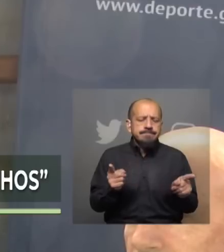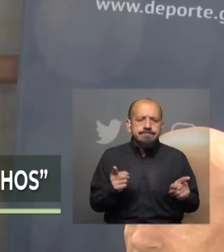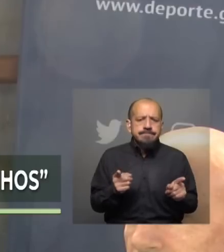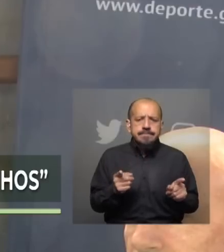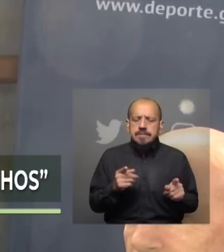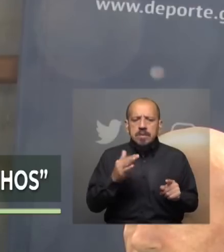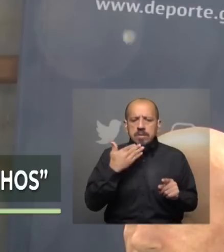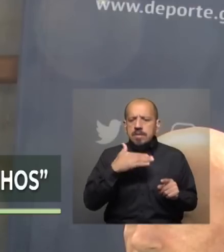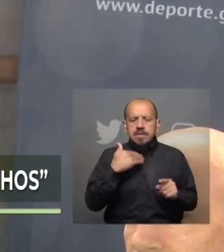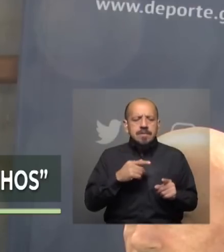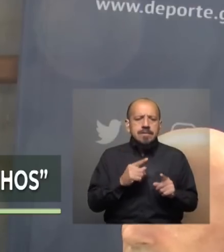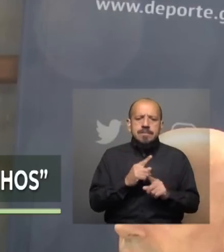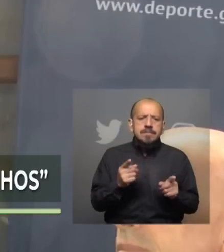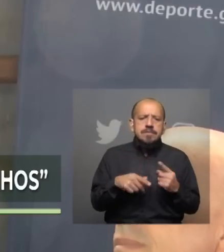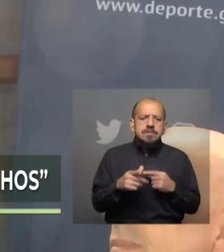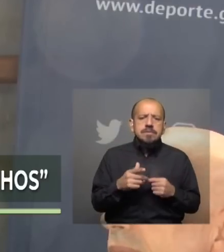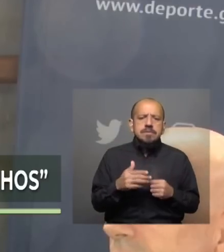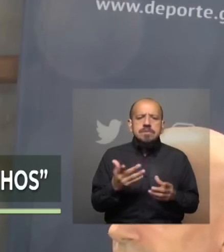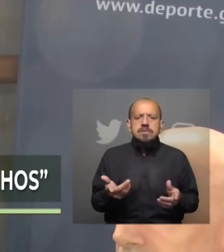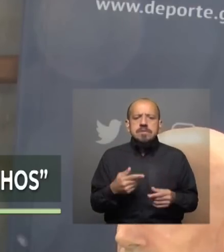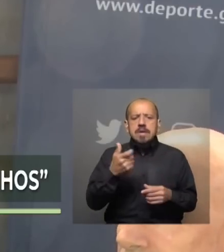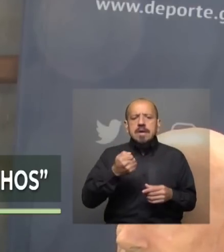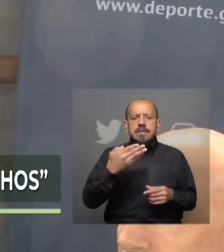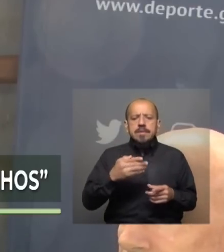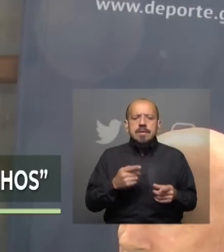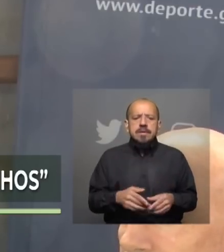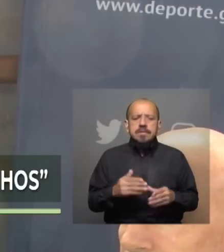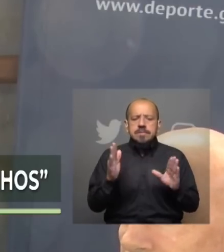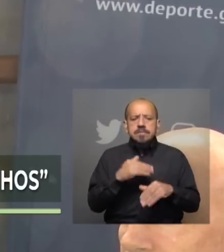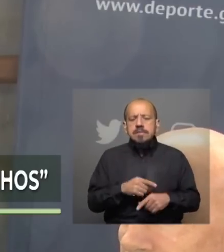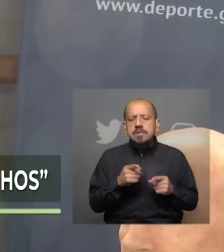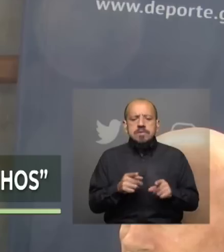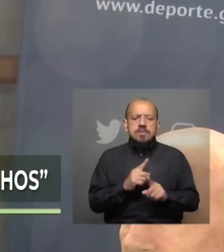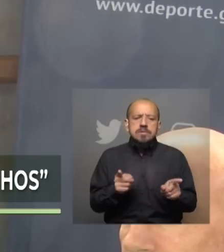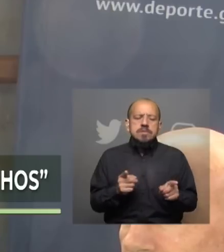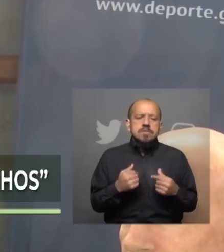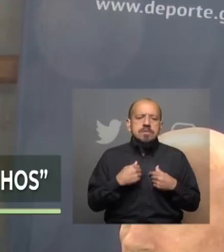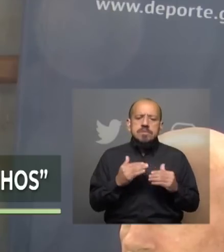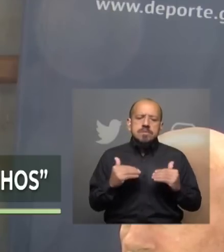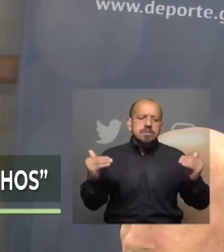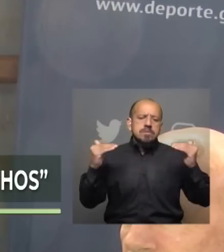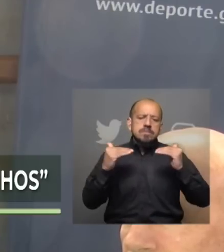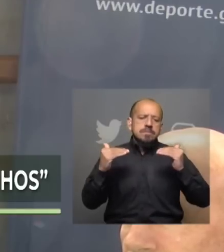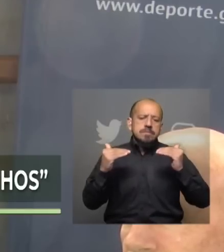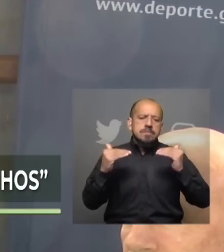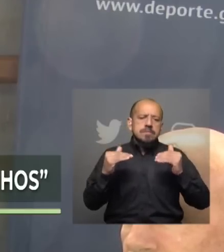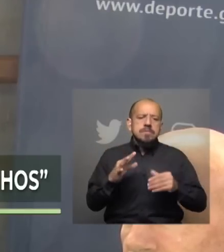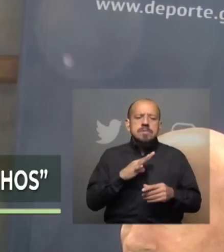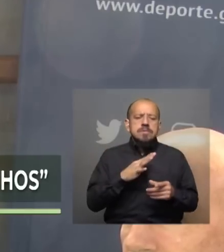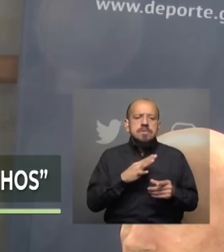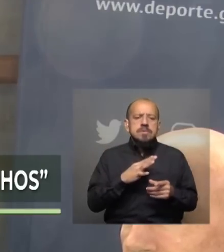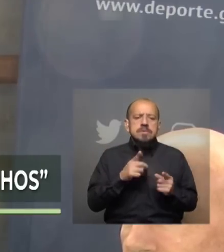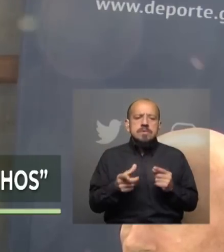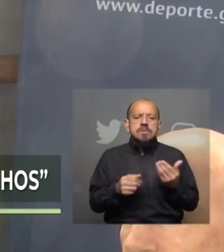que no pueden haber ciudadanos categoría hay ciudadanos categoría B Somos todos iguales y tenemos que